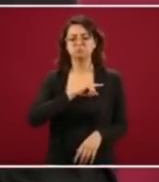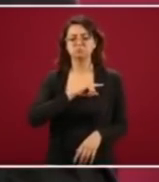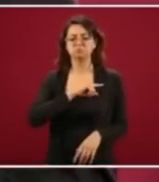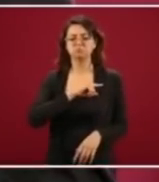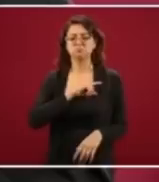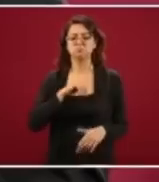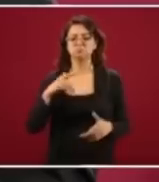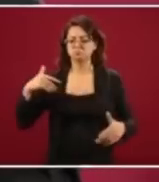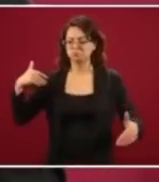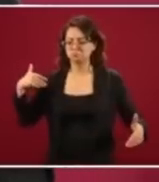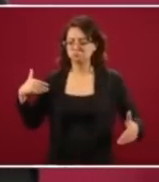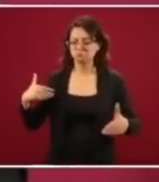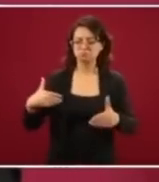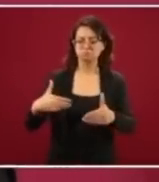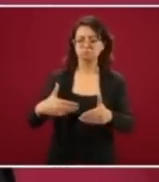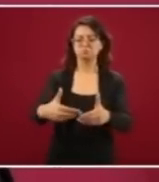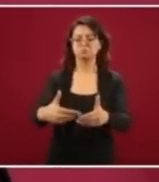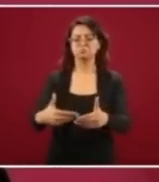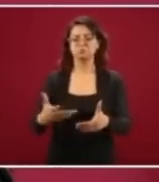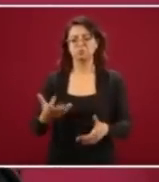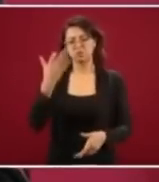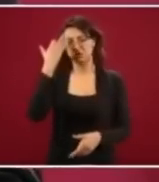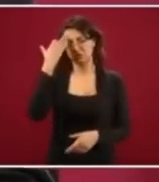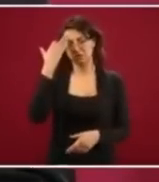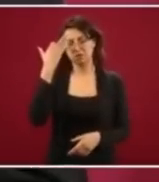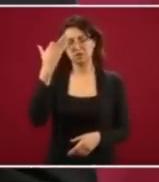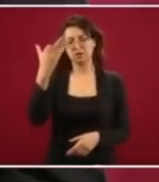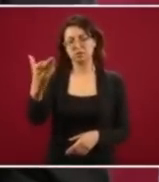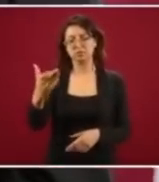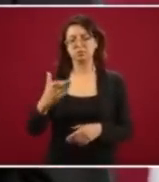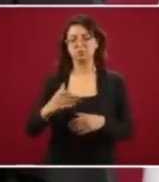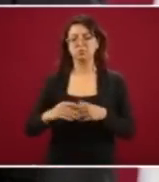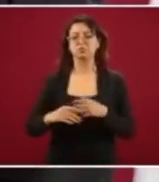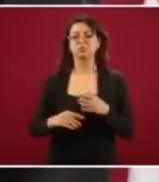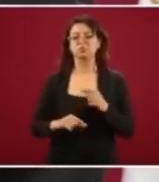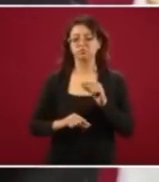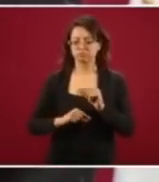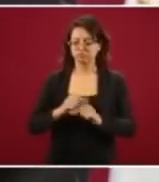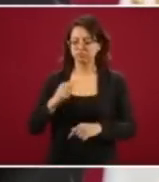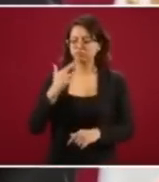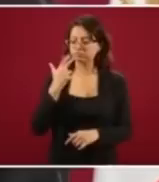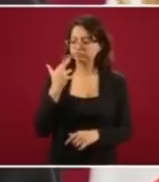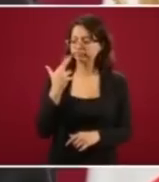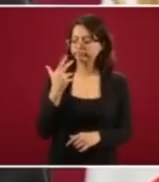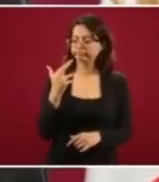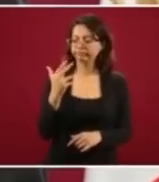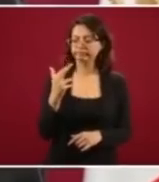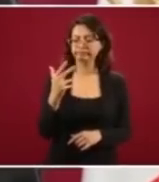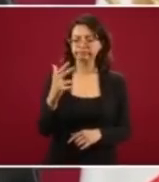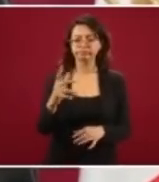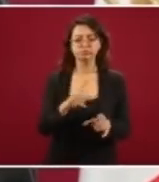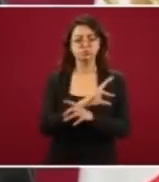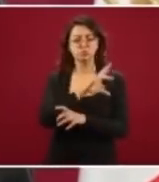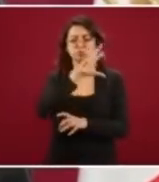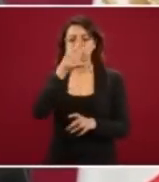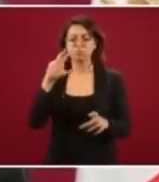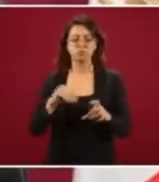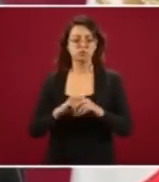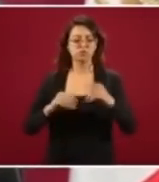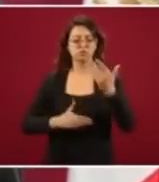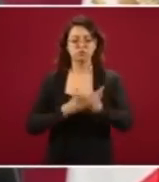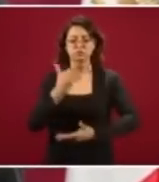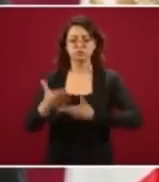plazo para mejorar sustancialmente todo el servicio de